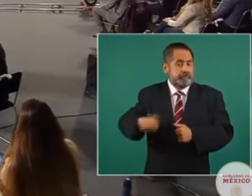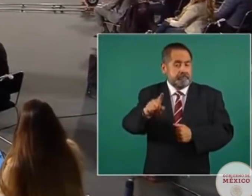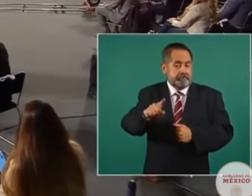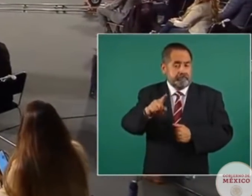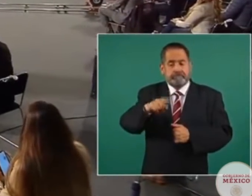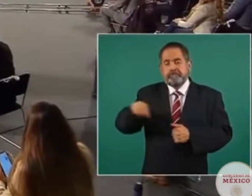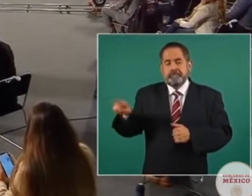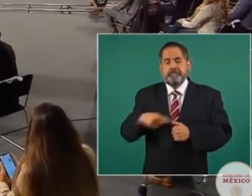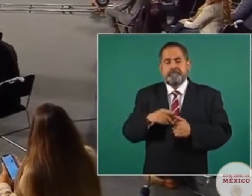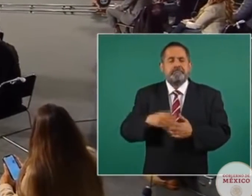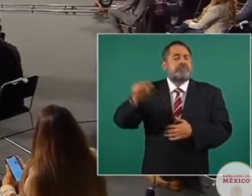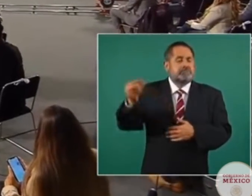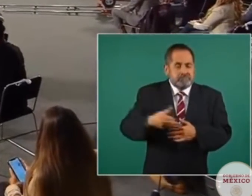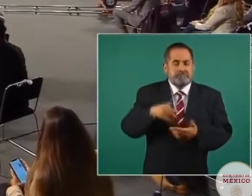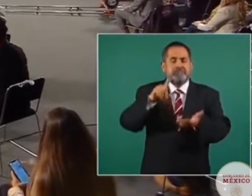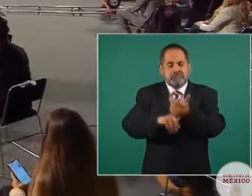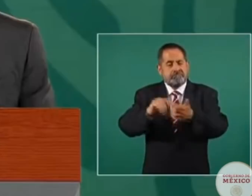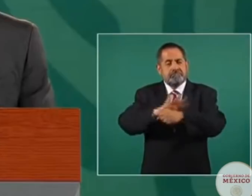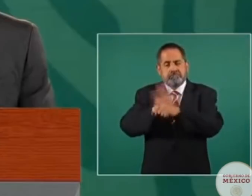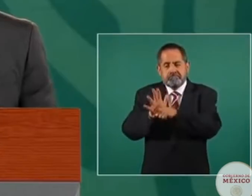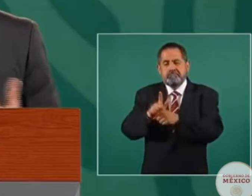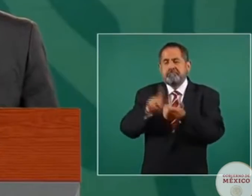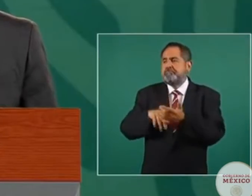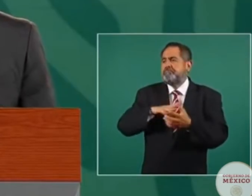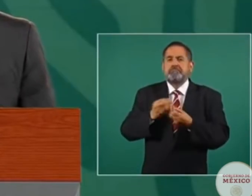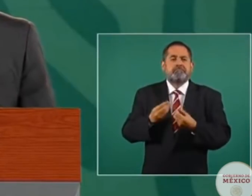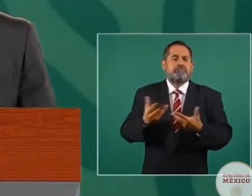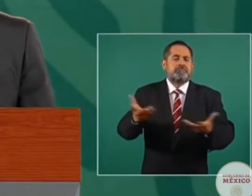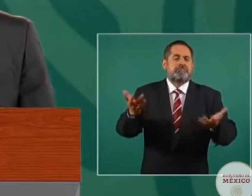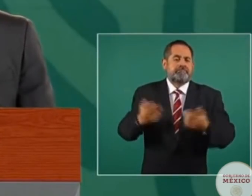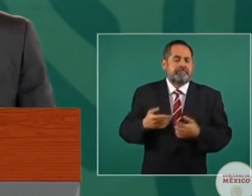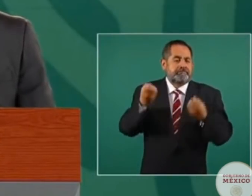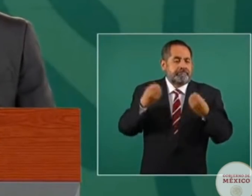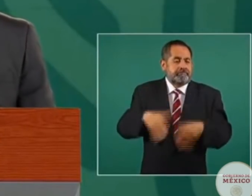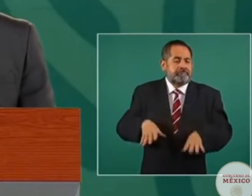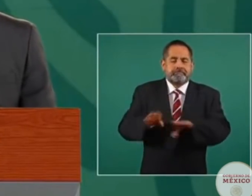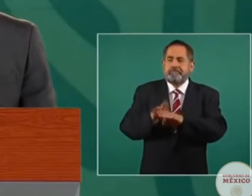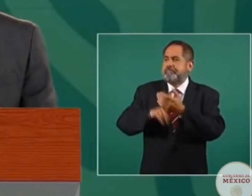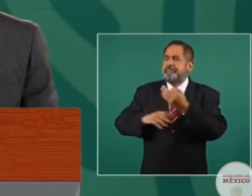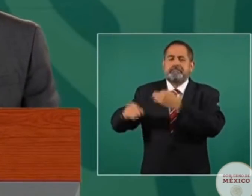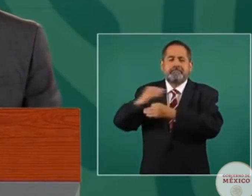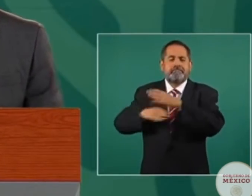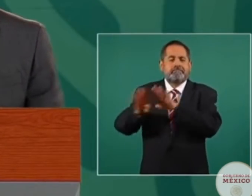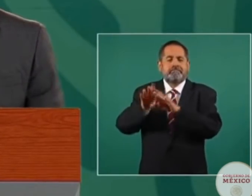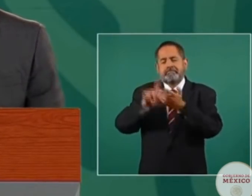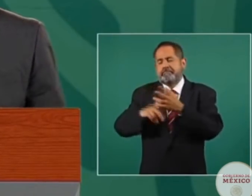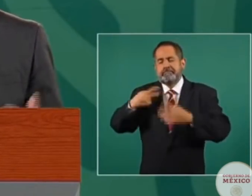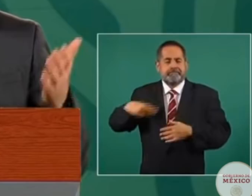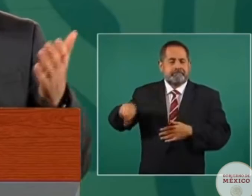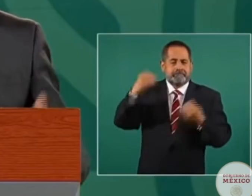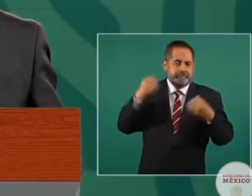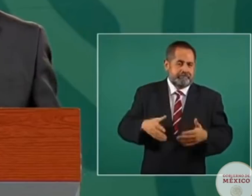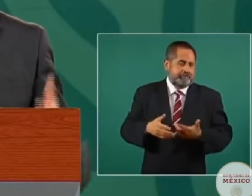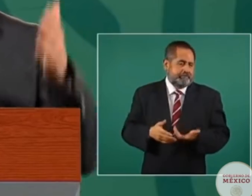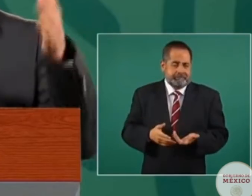tienen repuntes de COVID. No es una medida efectiva y en cambio es una medida que afecta gravemente el bienestar de las sociedades